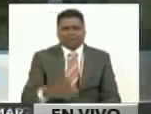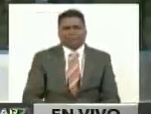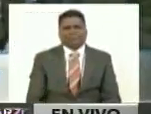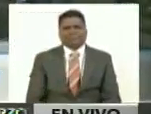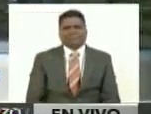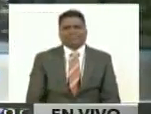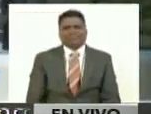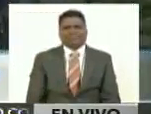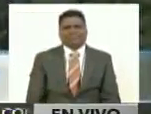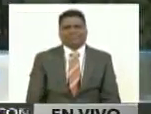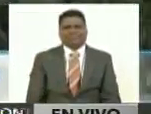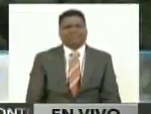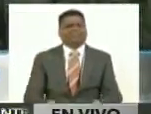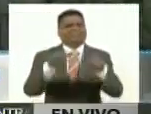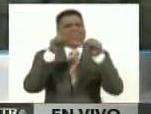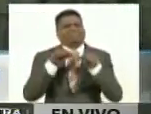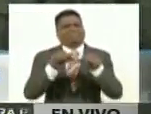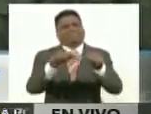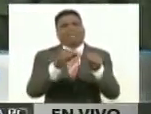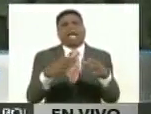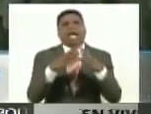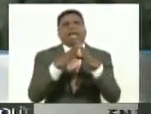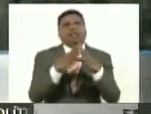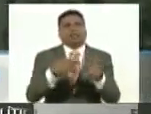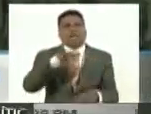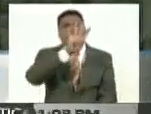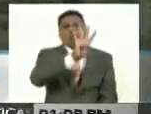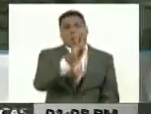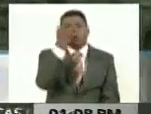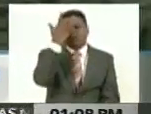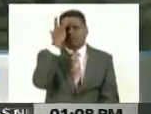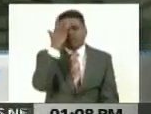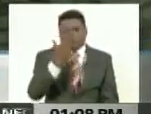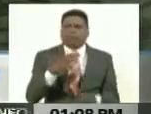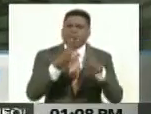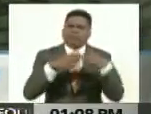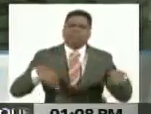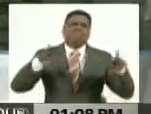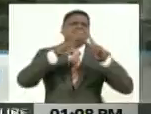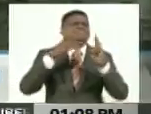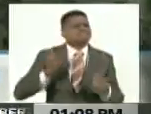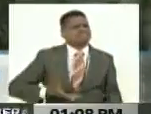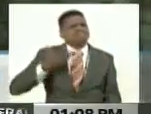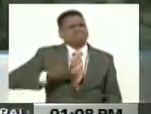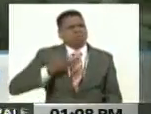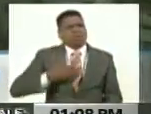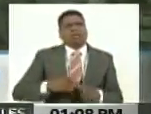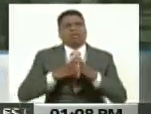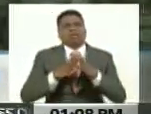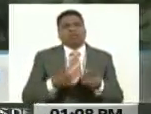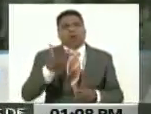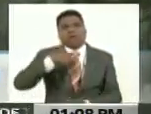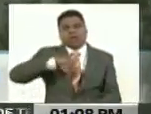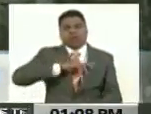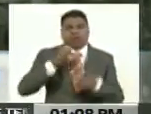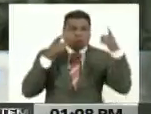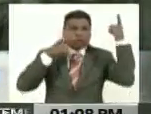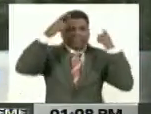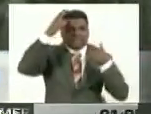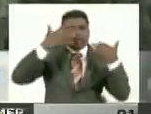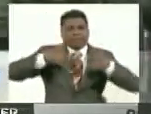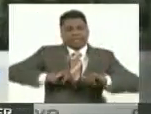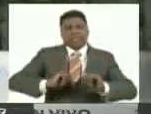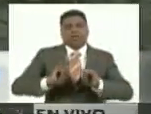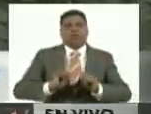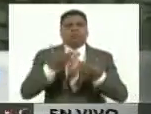compatriota. Valió la pena la gesta del 4 de febrero. No se aró en el mar. Y aquí estamos, Chávez, tus hijos,